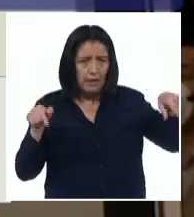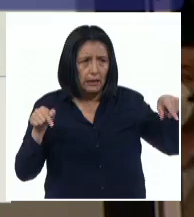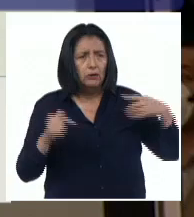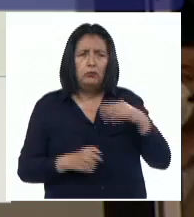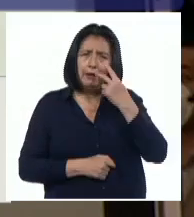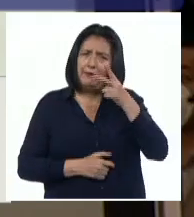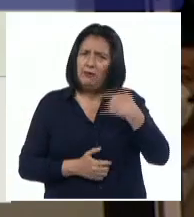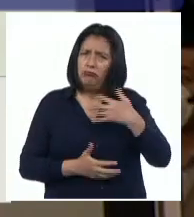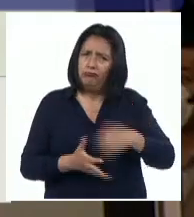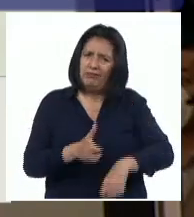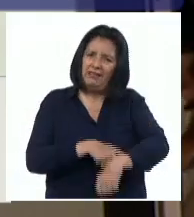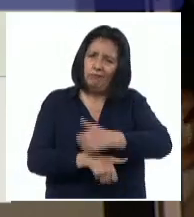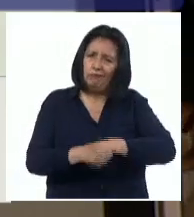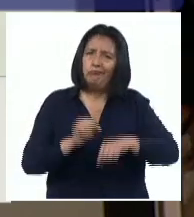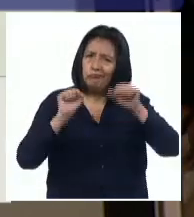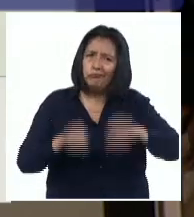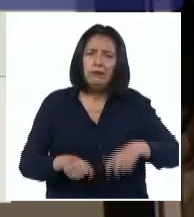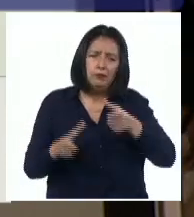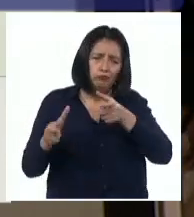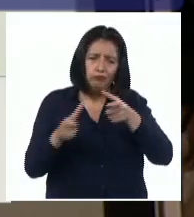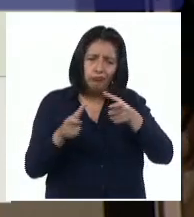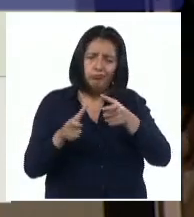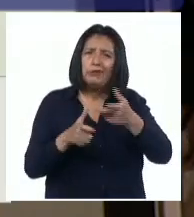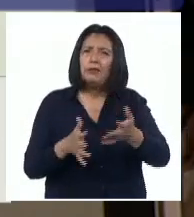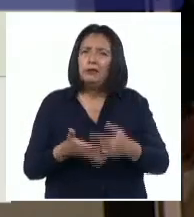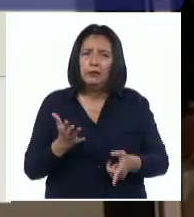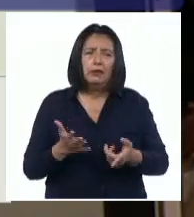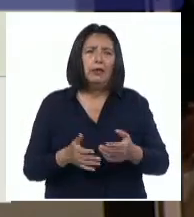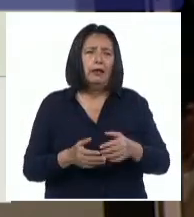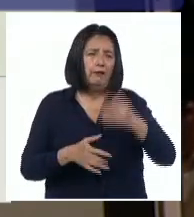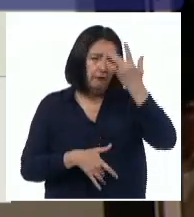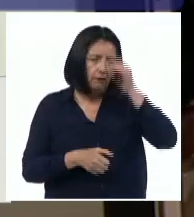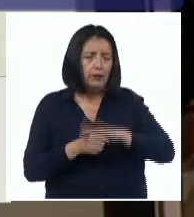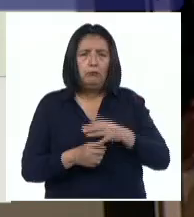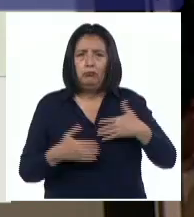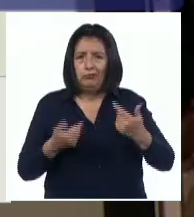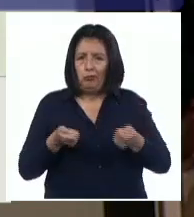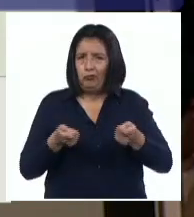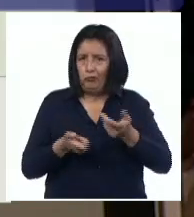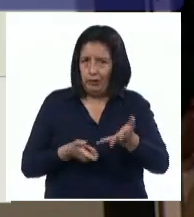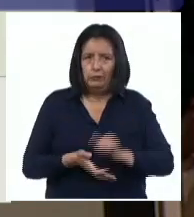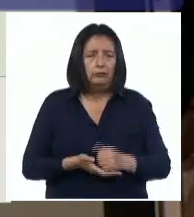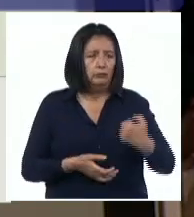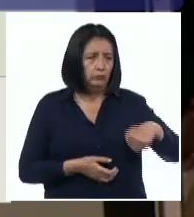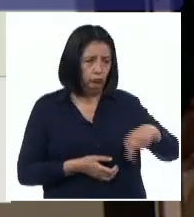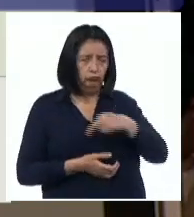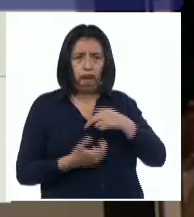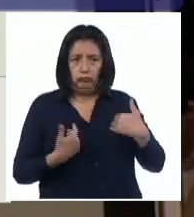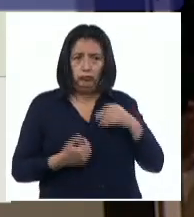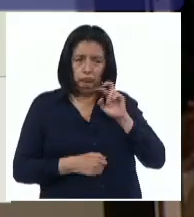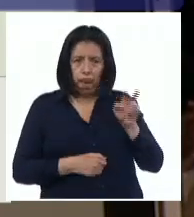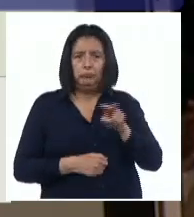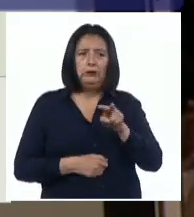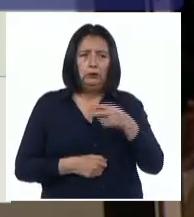el esfuerzo que estamos haciendo para poder monitorear la enfermedad y poder controlarla. Nosotros,